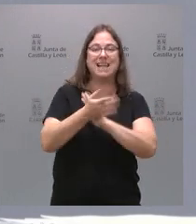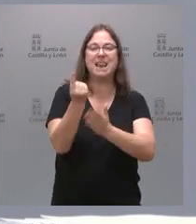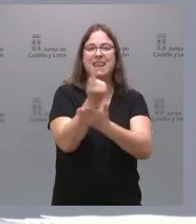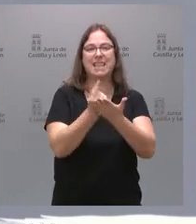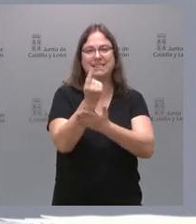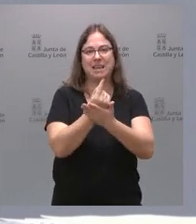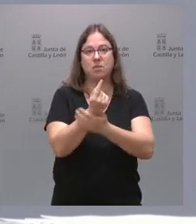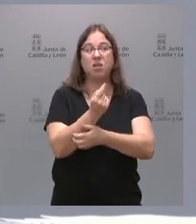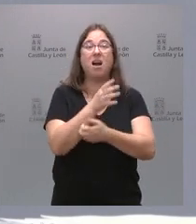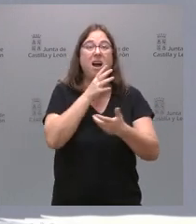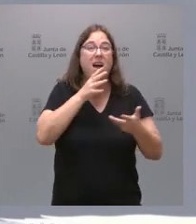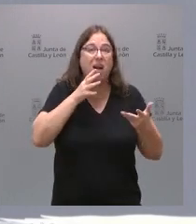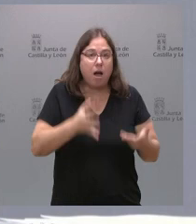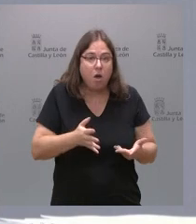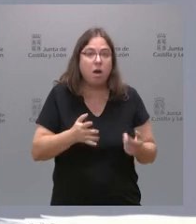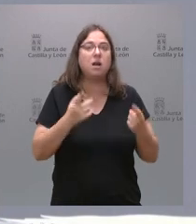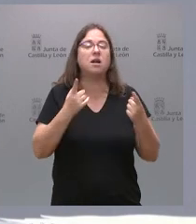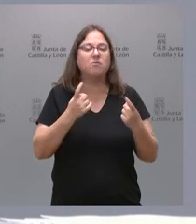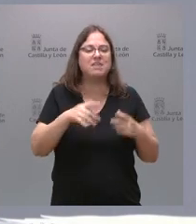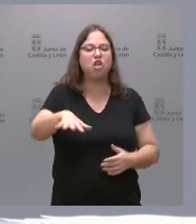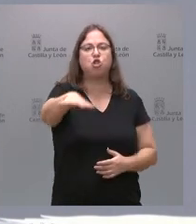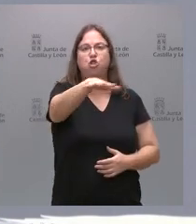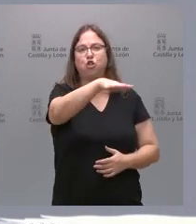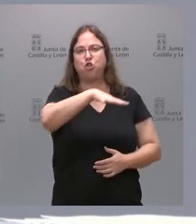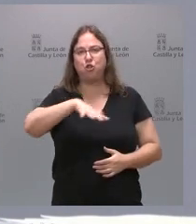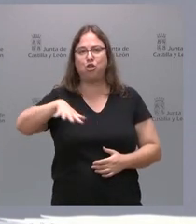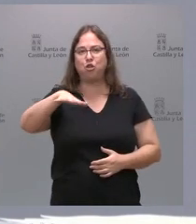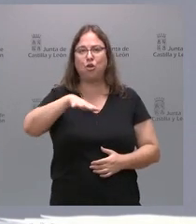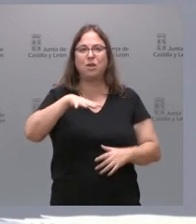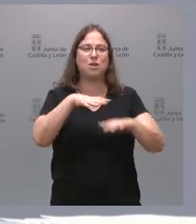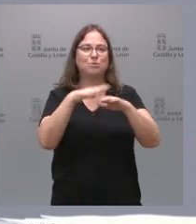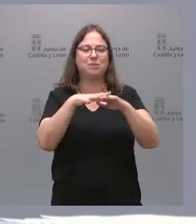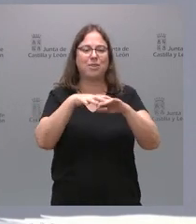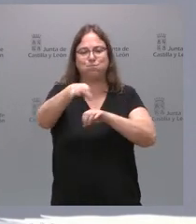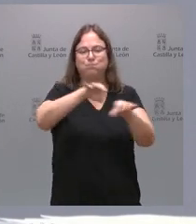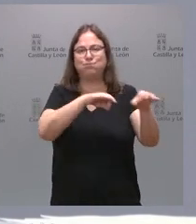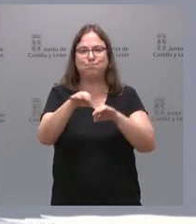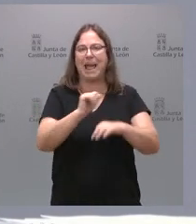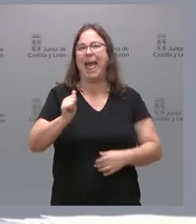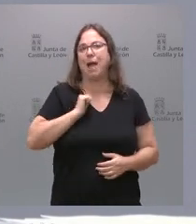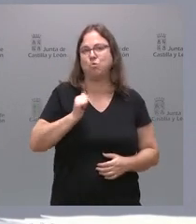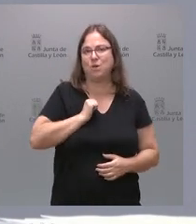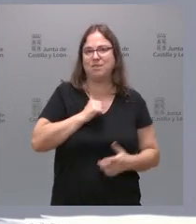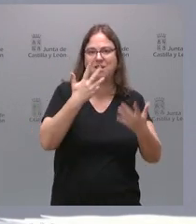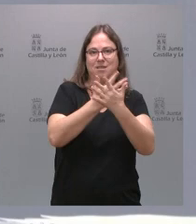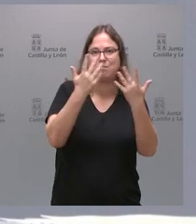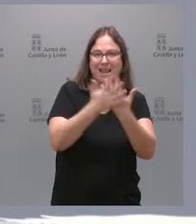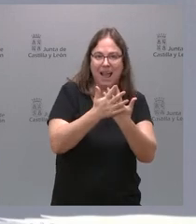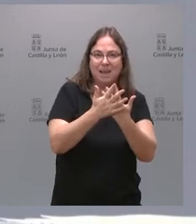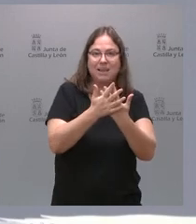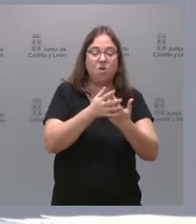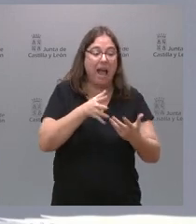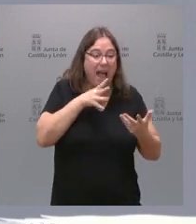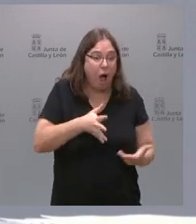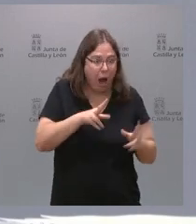pero a día de hoy pues hay que definir también esa ubicación buscando esa modalidad no se trata de aprovechar los espacios